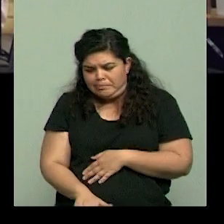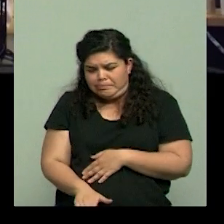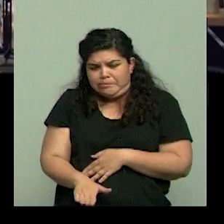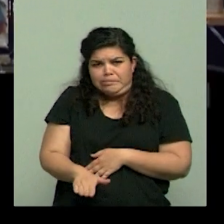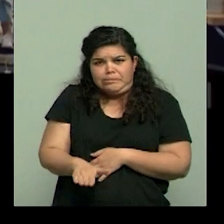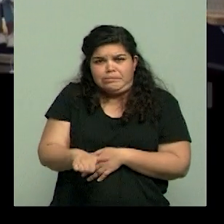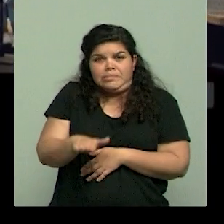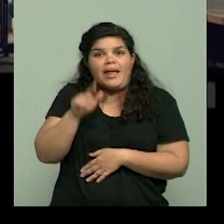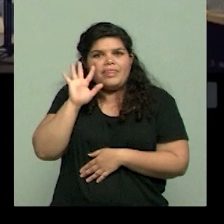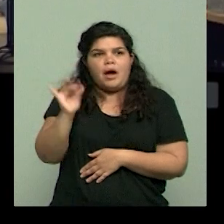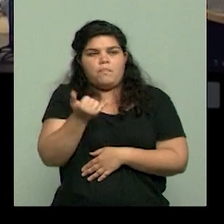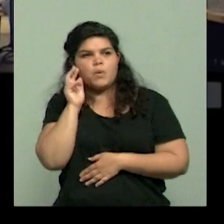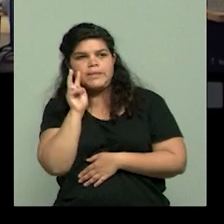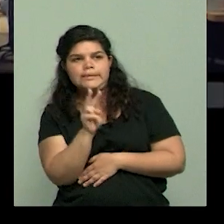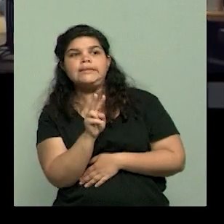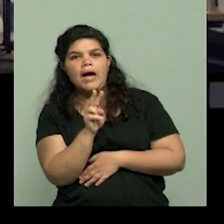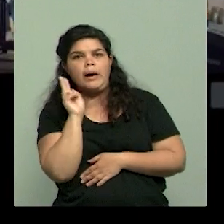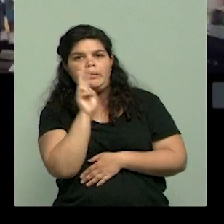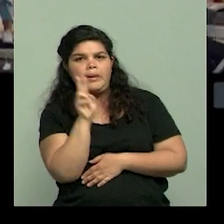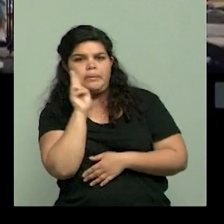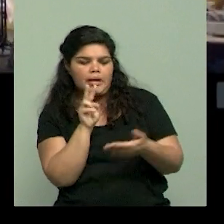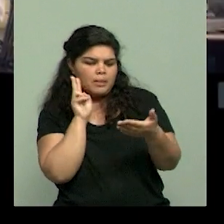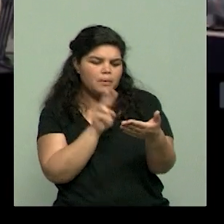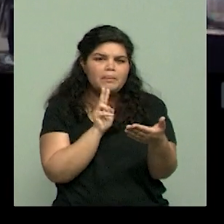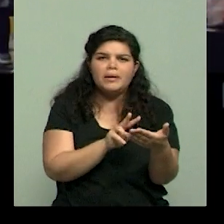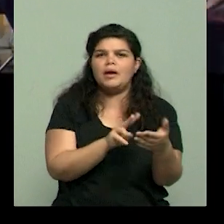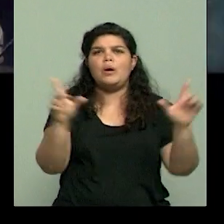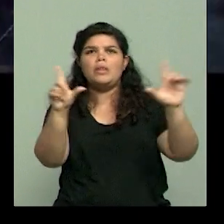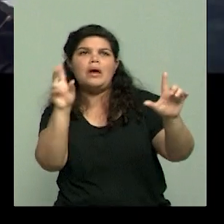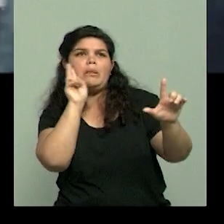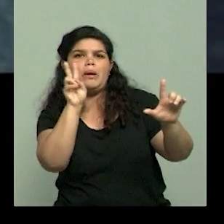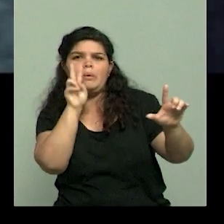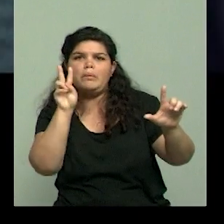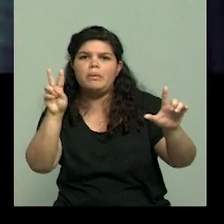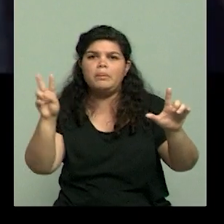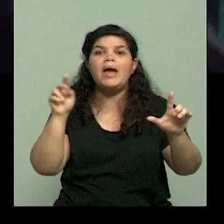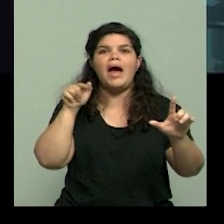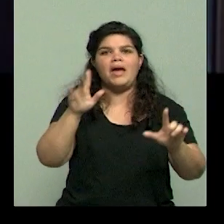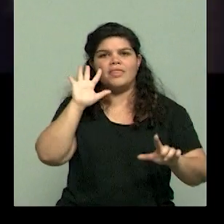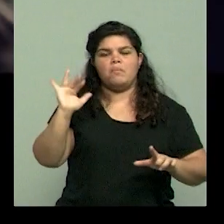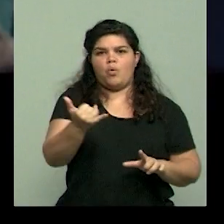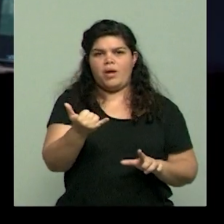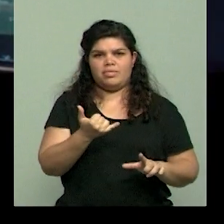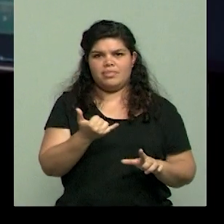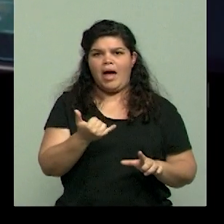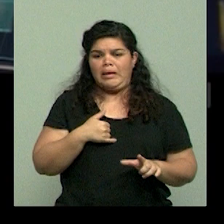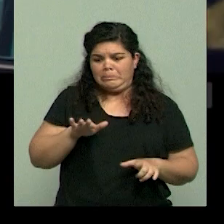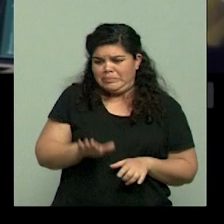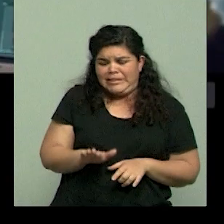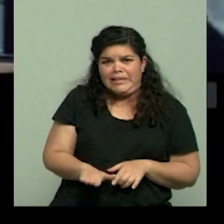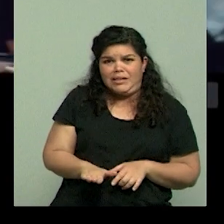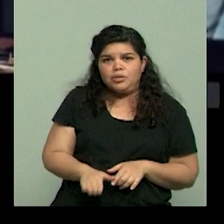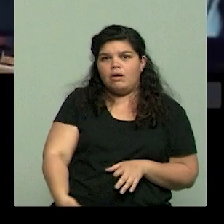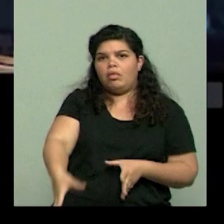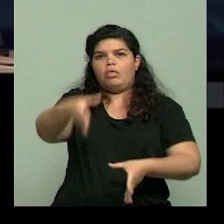tiene acceso a menor edad a la cuestión de las redes sociales y de la tecnología. Entonces se va instalando mucho esta